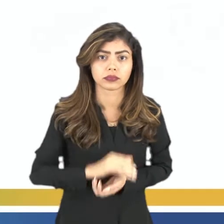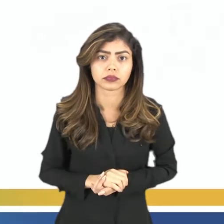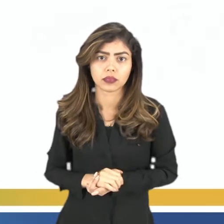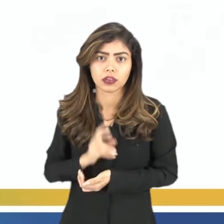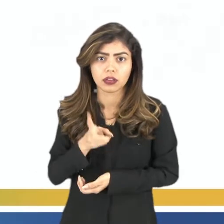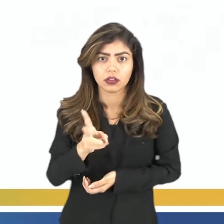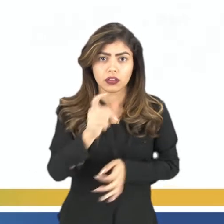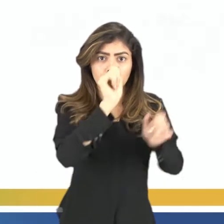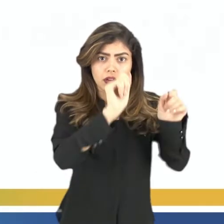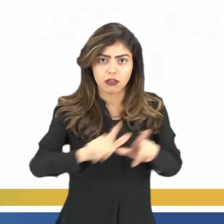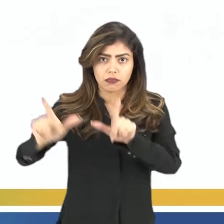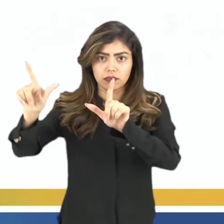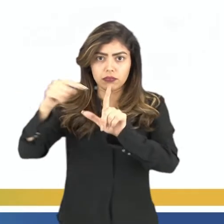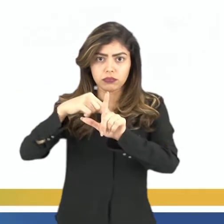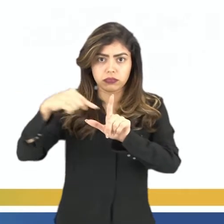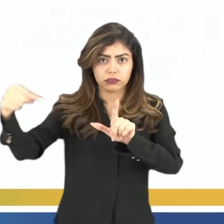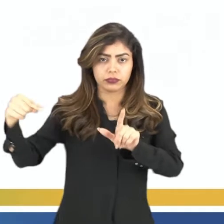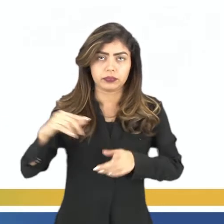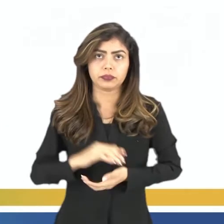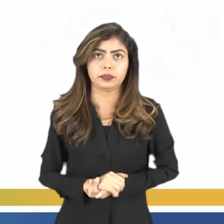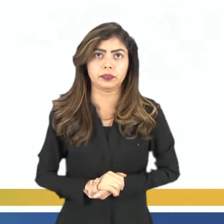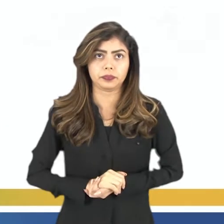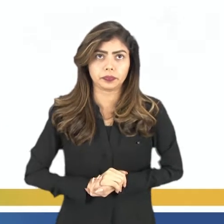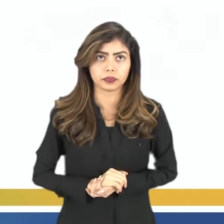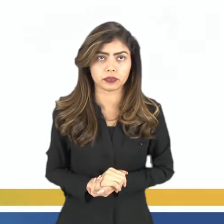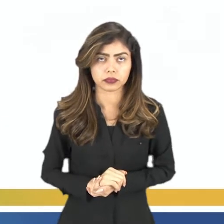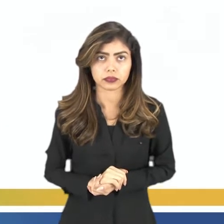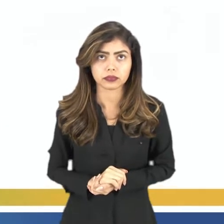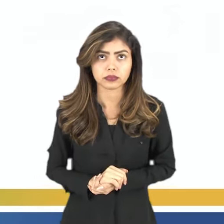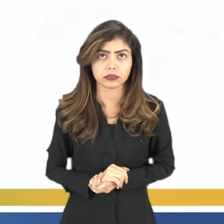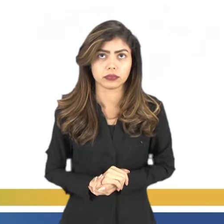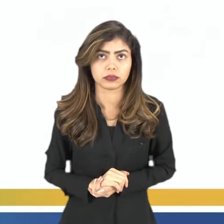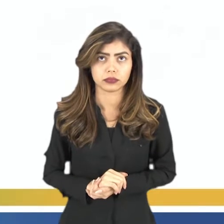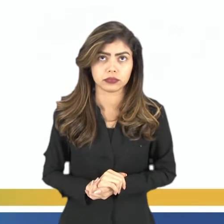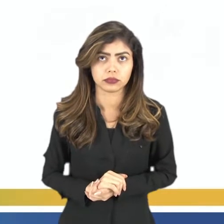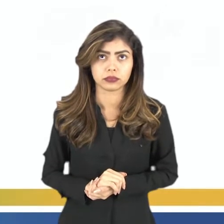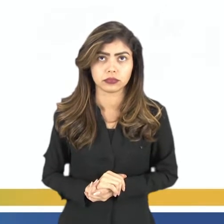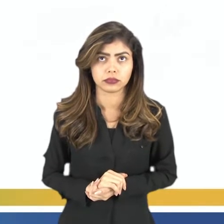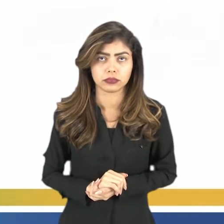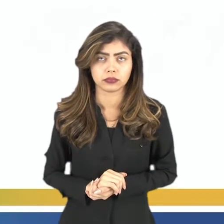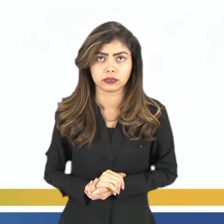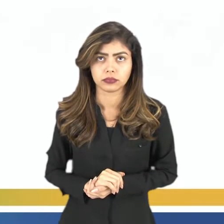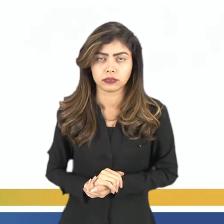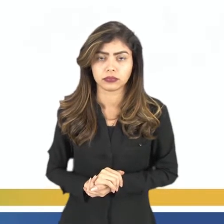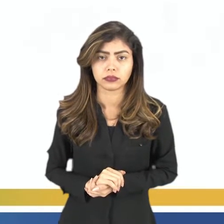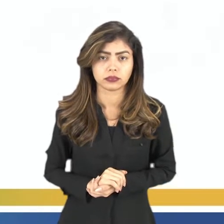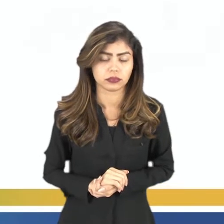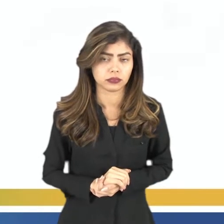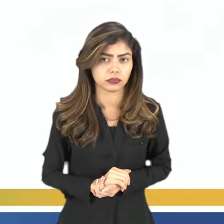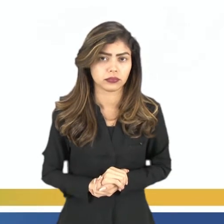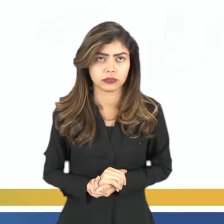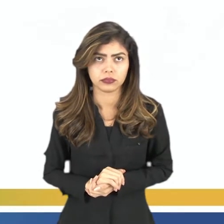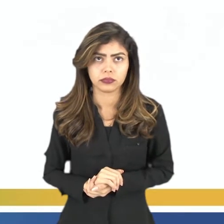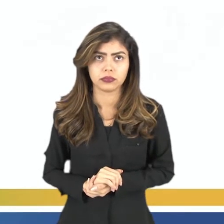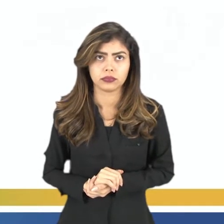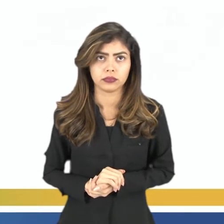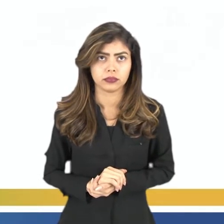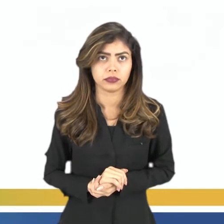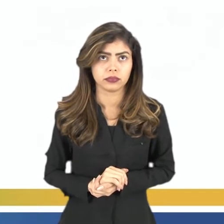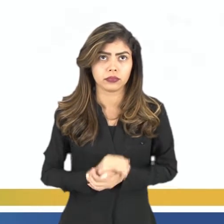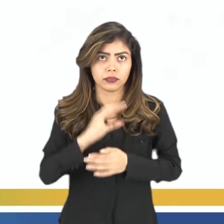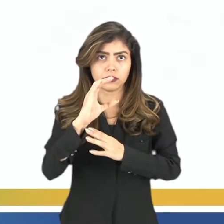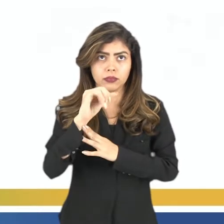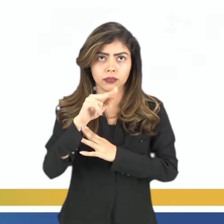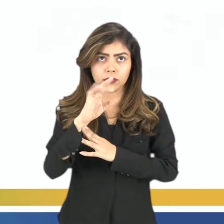a condición de que, a menos que, en caso de que, con tal que o siempre que.